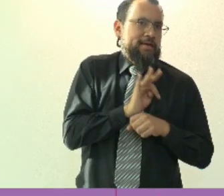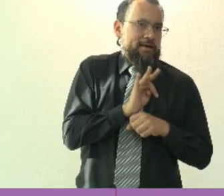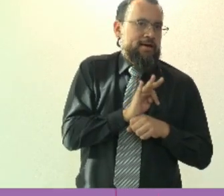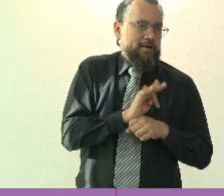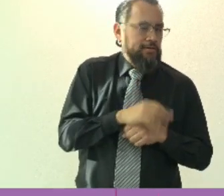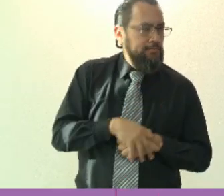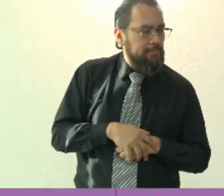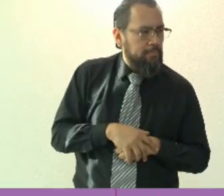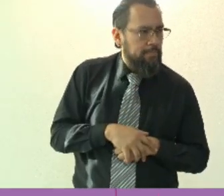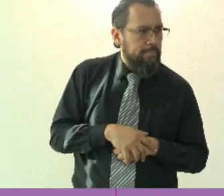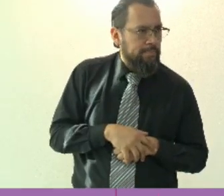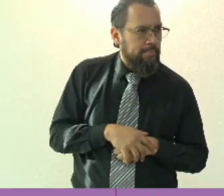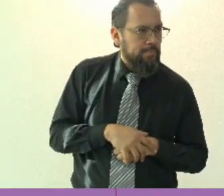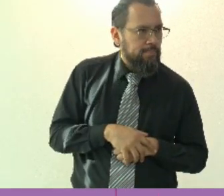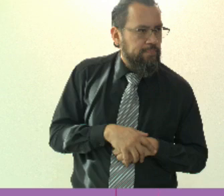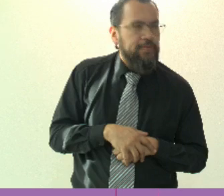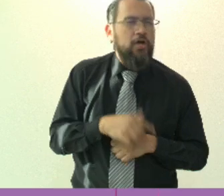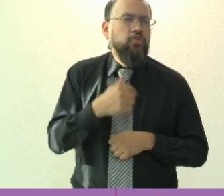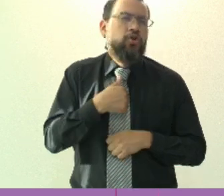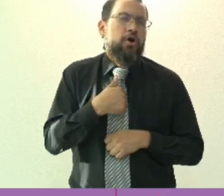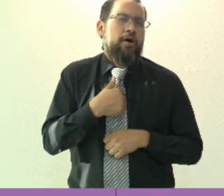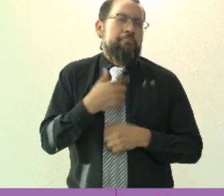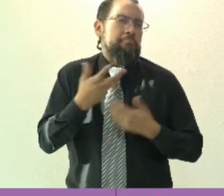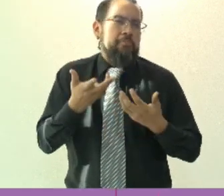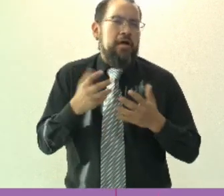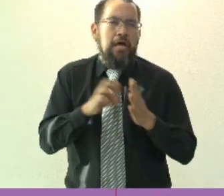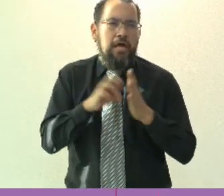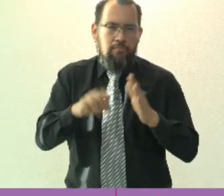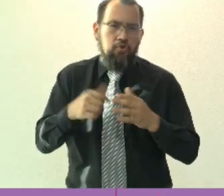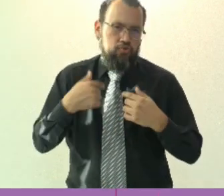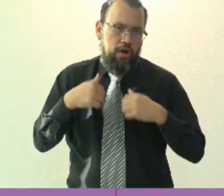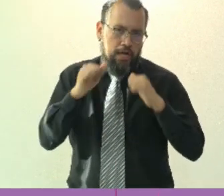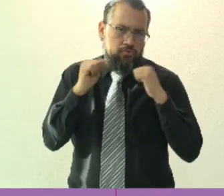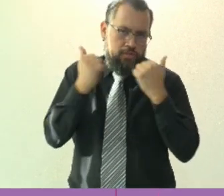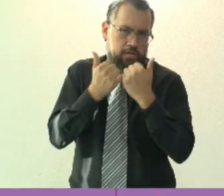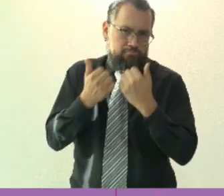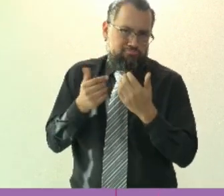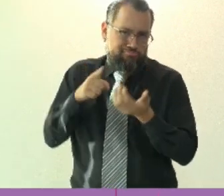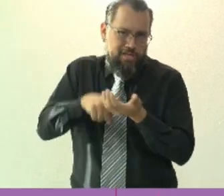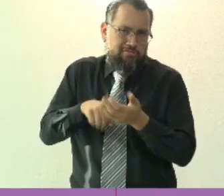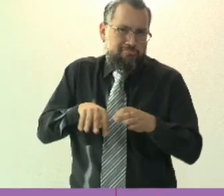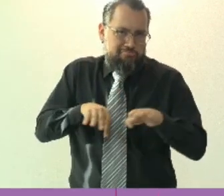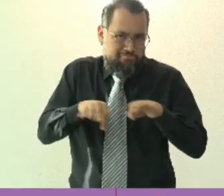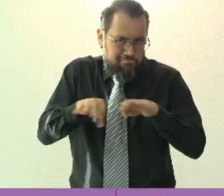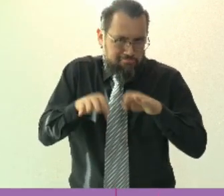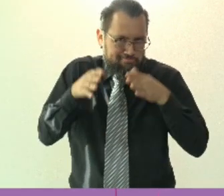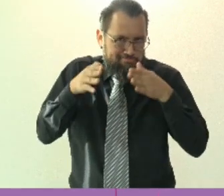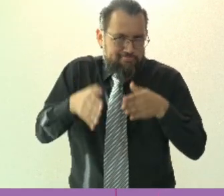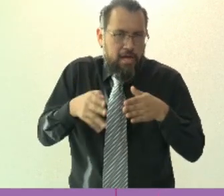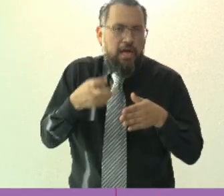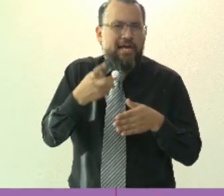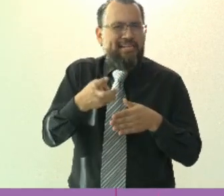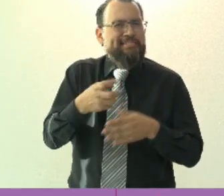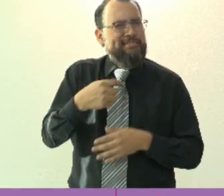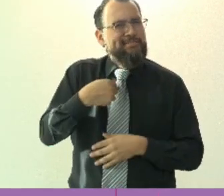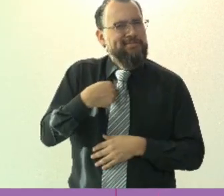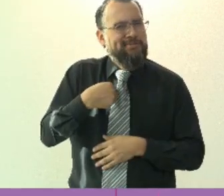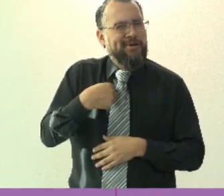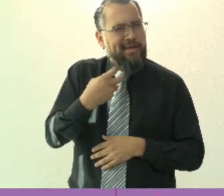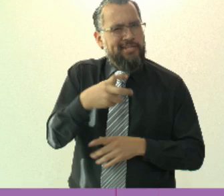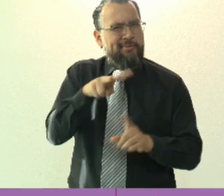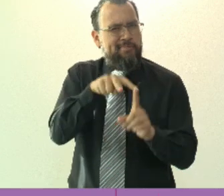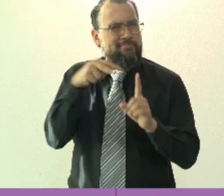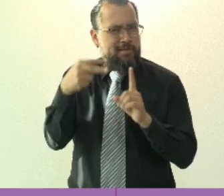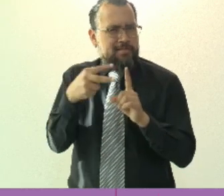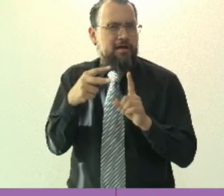Yo empecé el tema del activismo social, vengo representando una acción civil, y precisamente es un poco el enfoque, o mucho